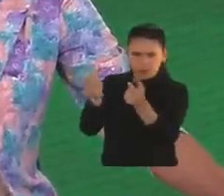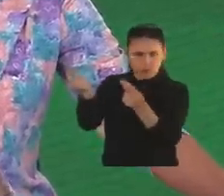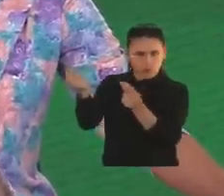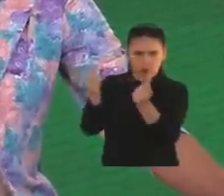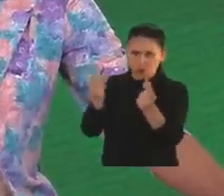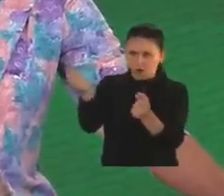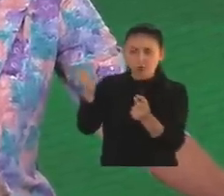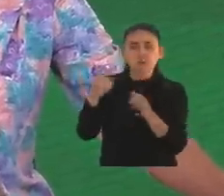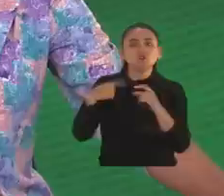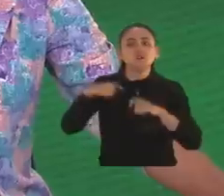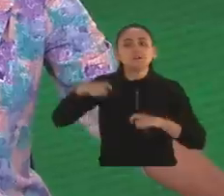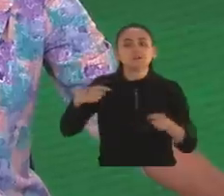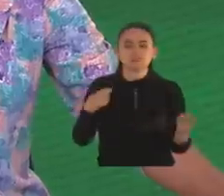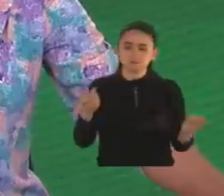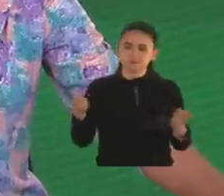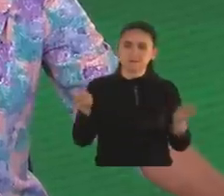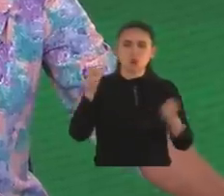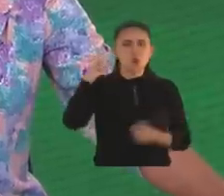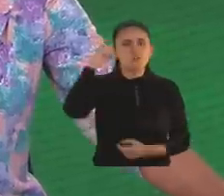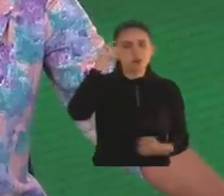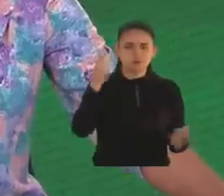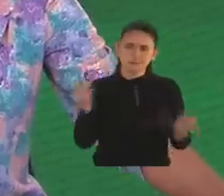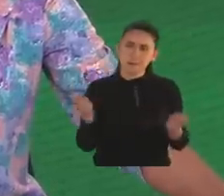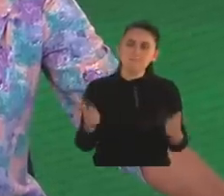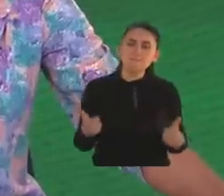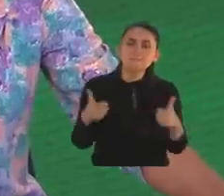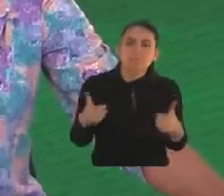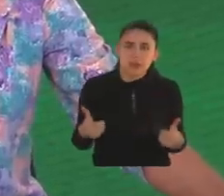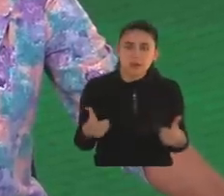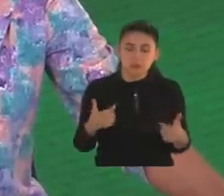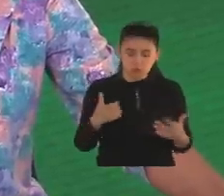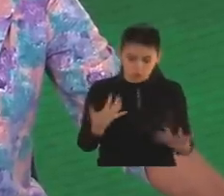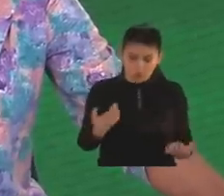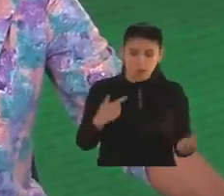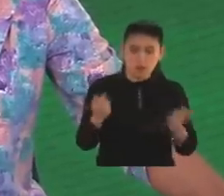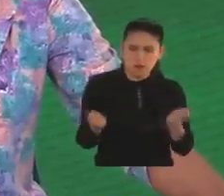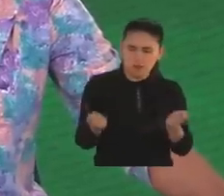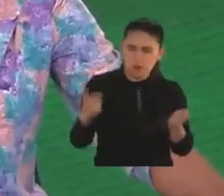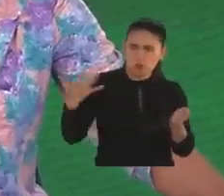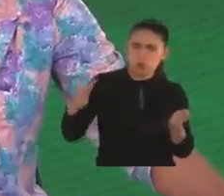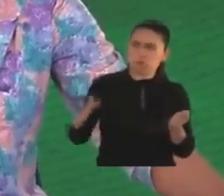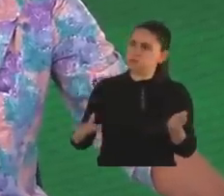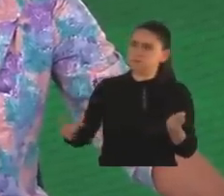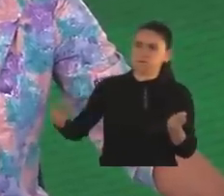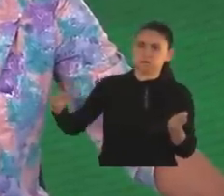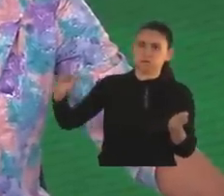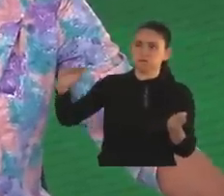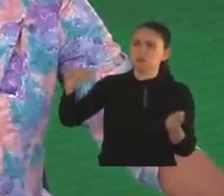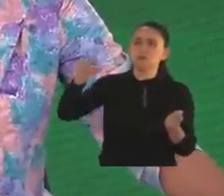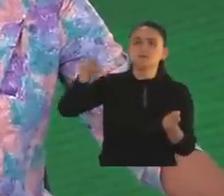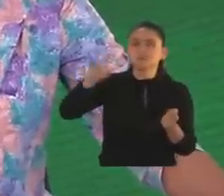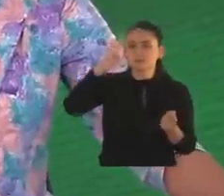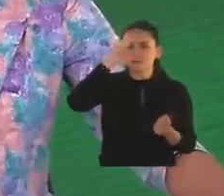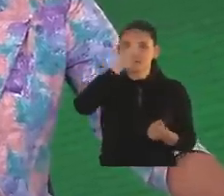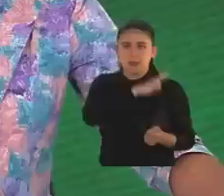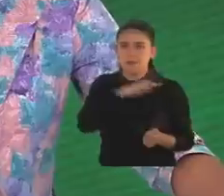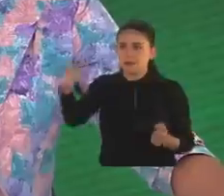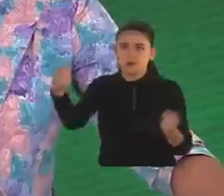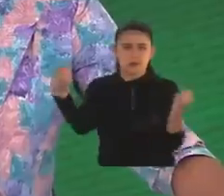mayor gobernabilidad al encontrarse con una alta presidencia de militares afines